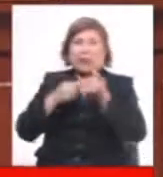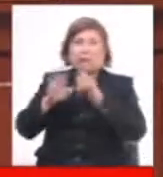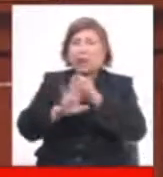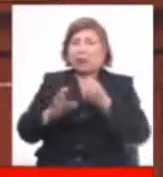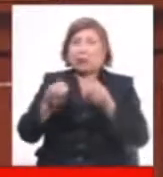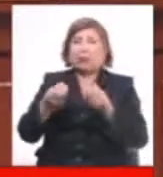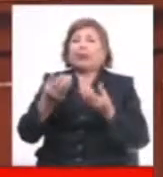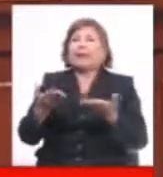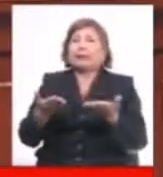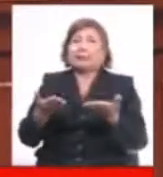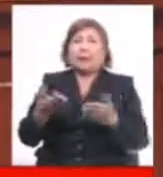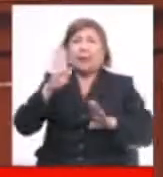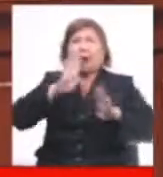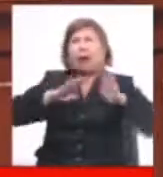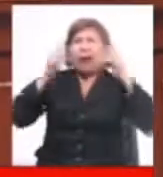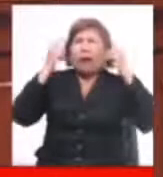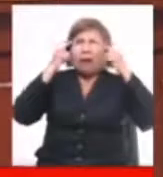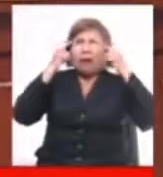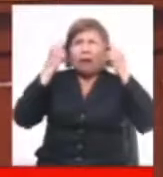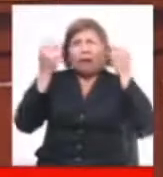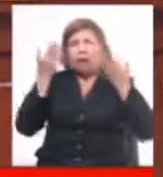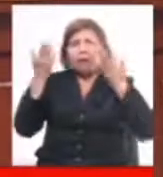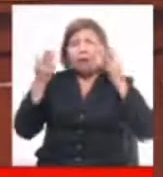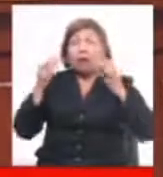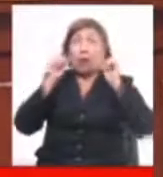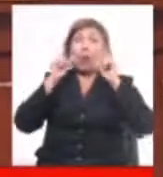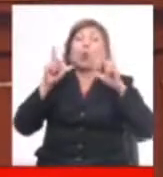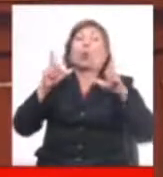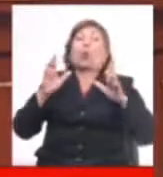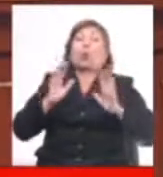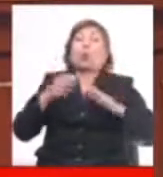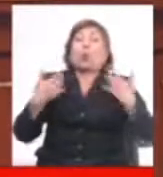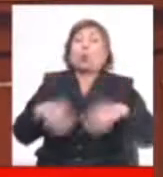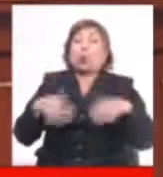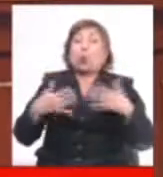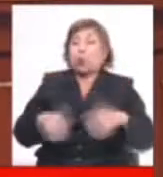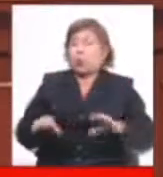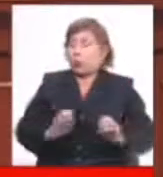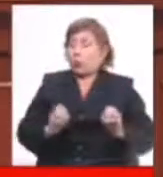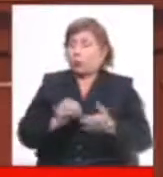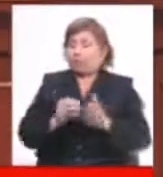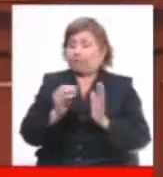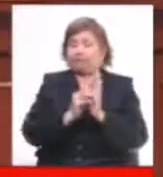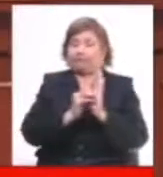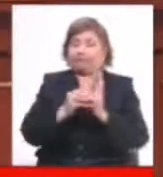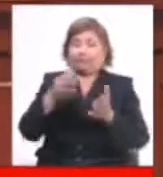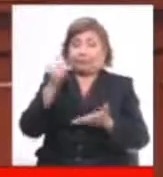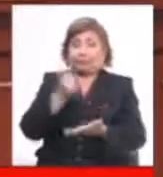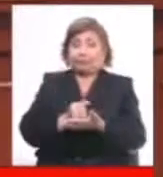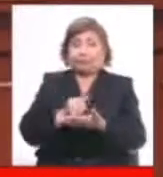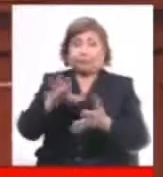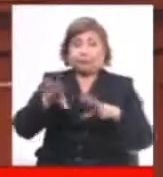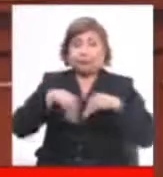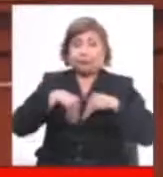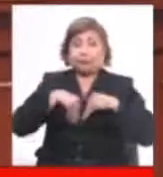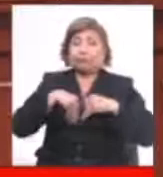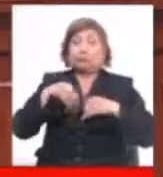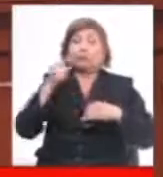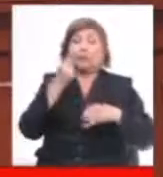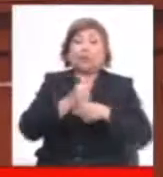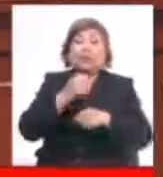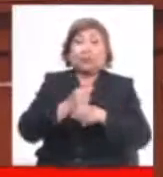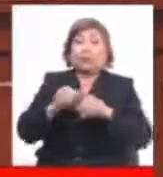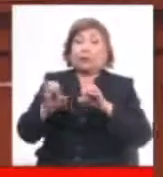a que existían preocupaciones sobre el impacto que podría generar el texto de ser aprobado en el trabajo que